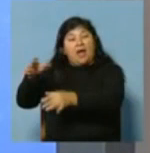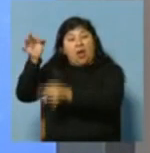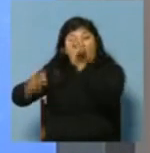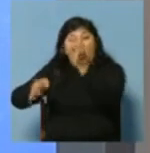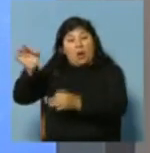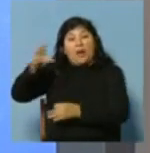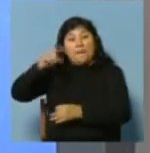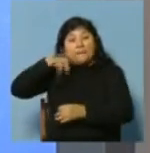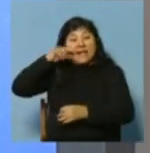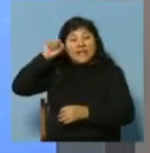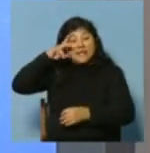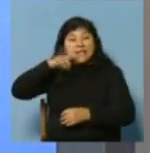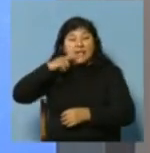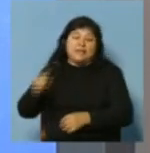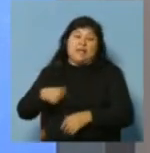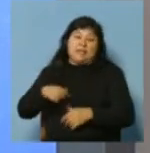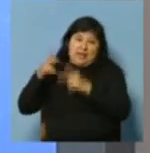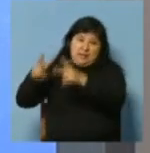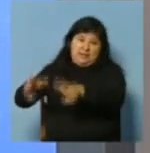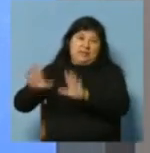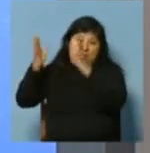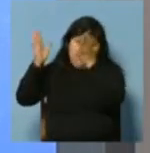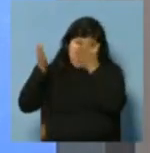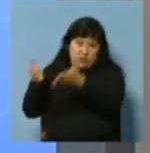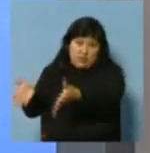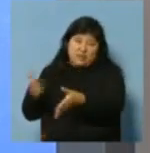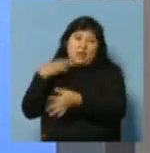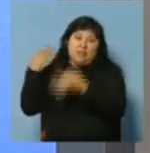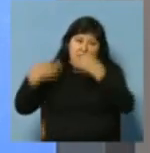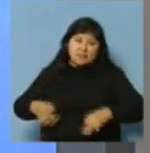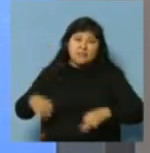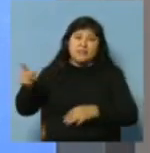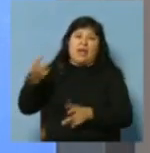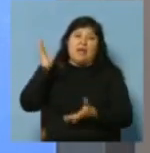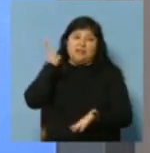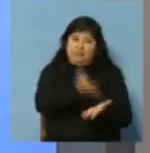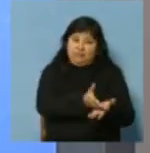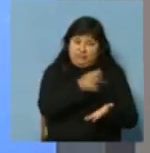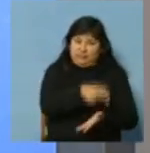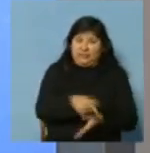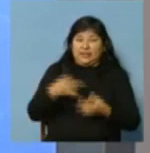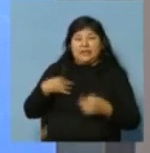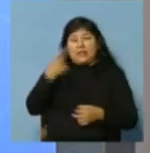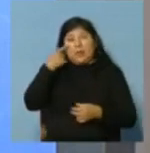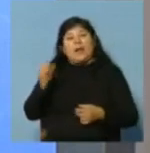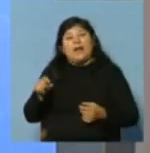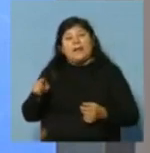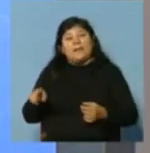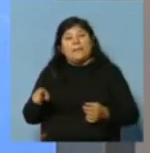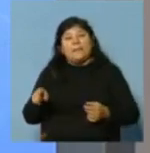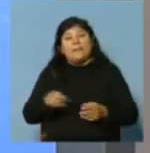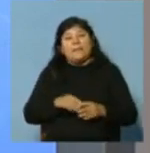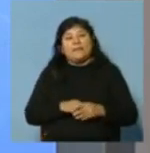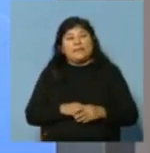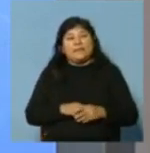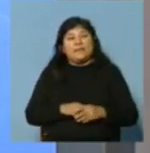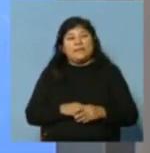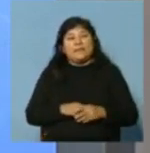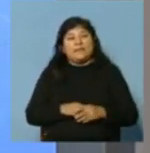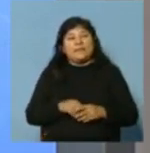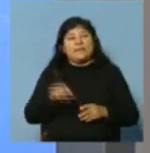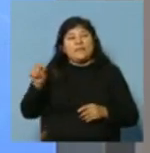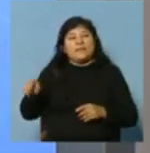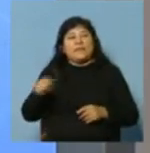diciendo aplaudiendo que haya sido un veredicto que ha tomado parte desde la